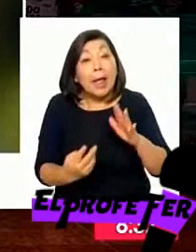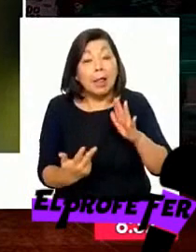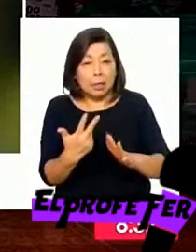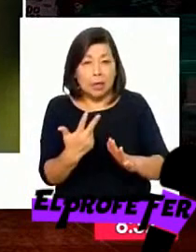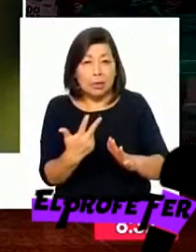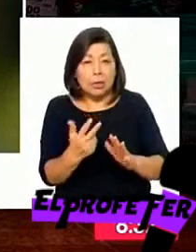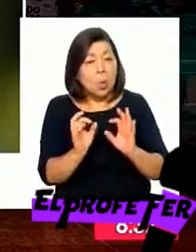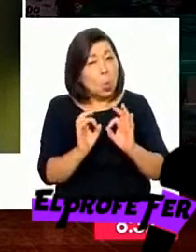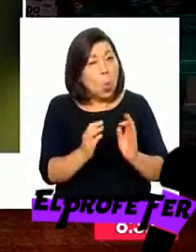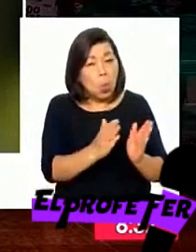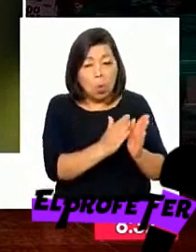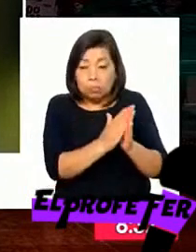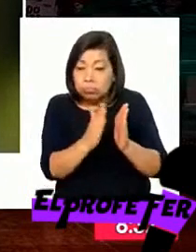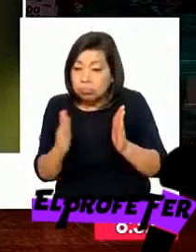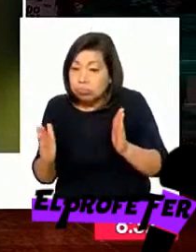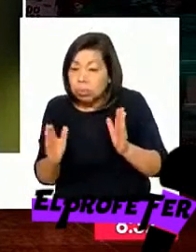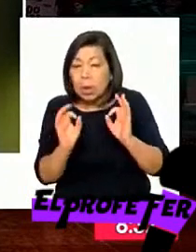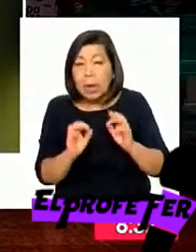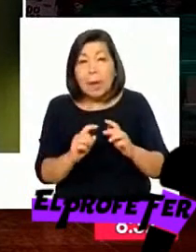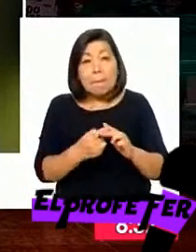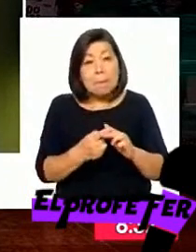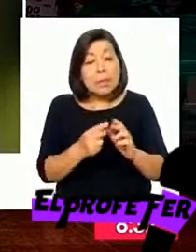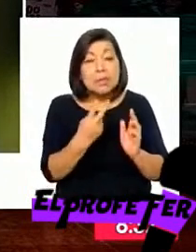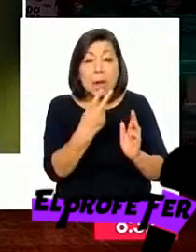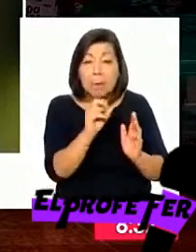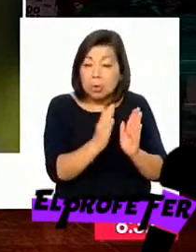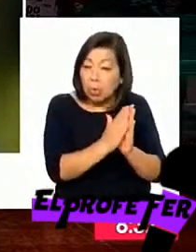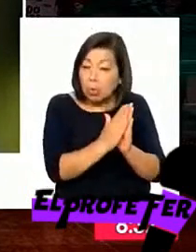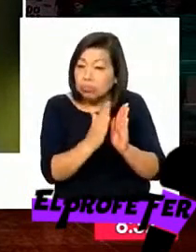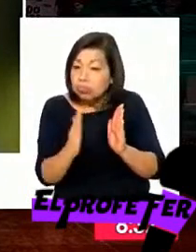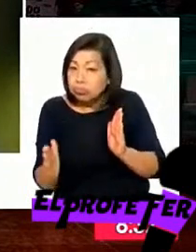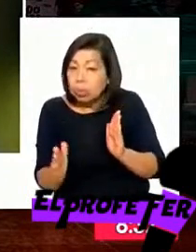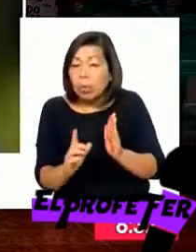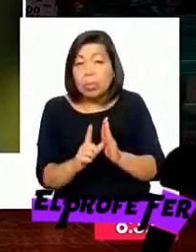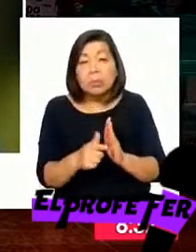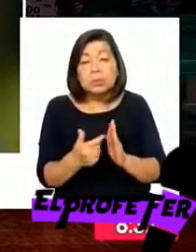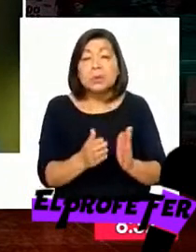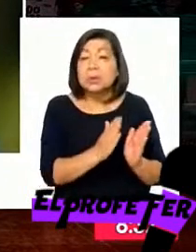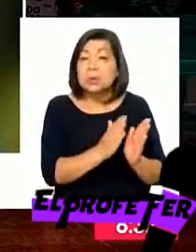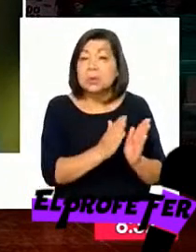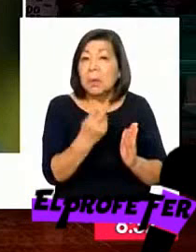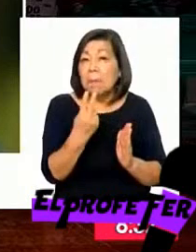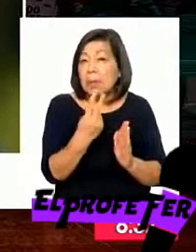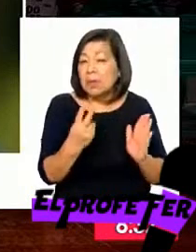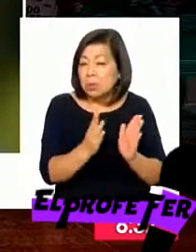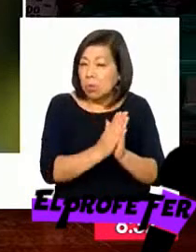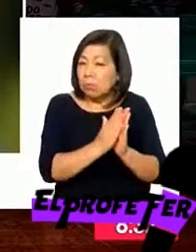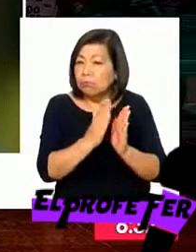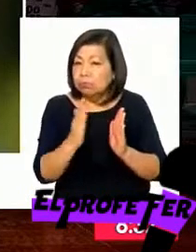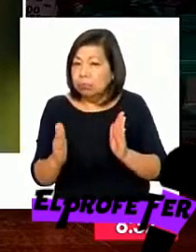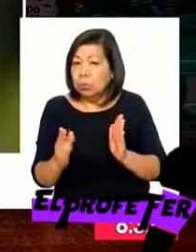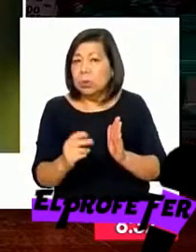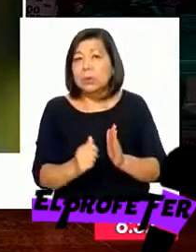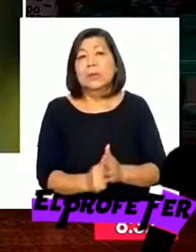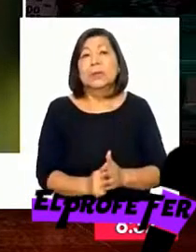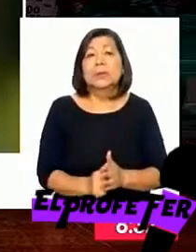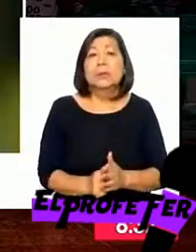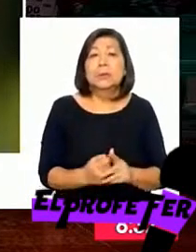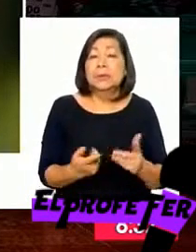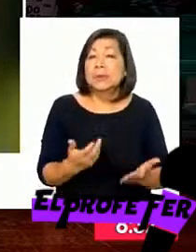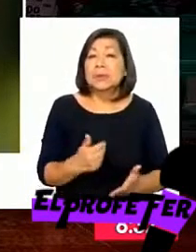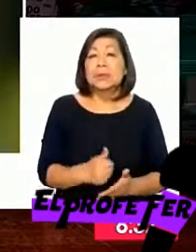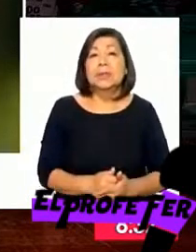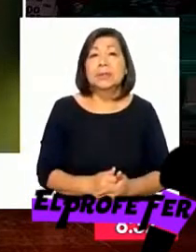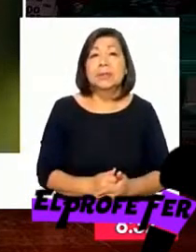13 terminarán como estaba planeado, los que empiezan el 20 terminarán una semana después, los que empiezan el 27, dos semanas después,